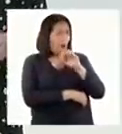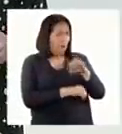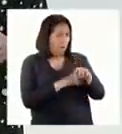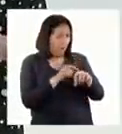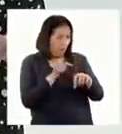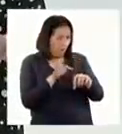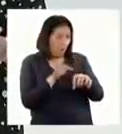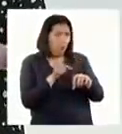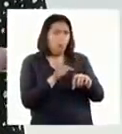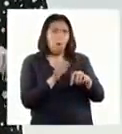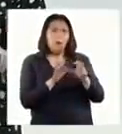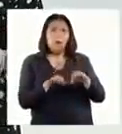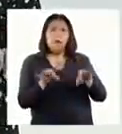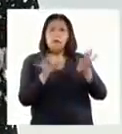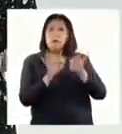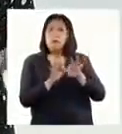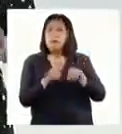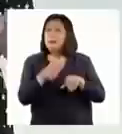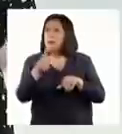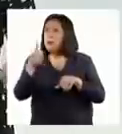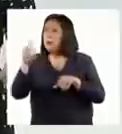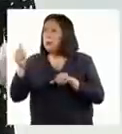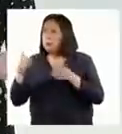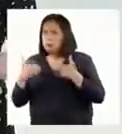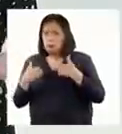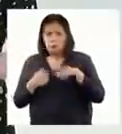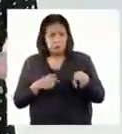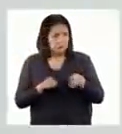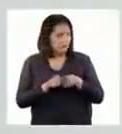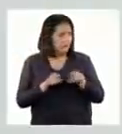insecto sumamente importante para otras especies de animales y también